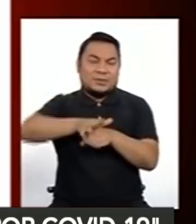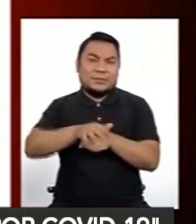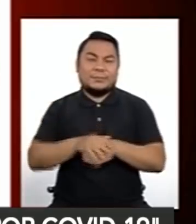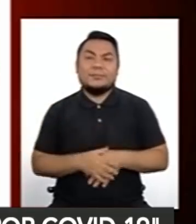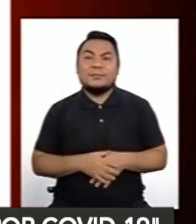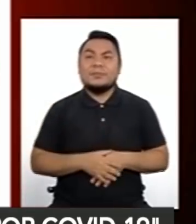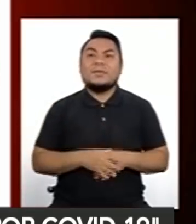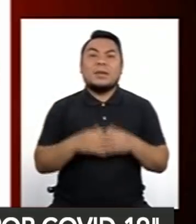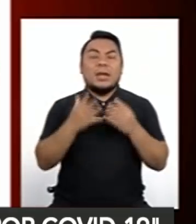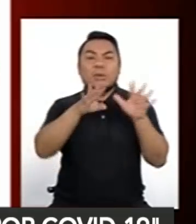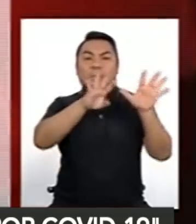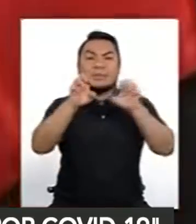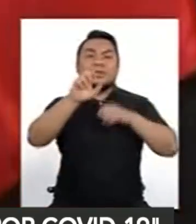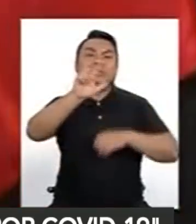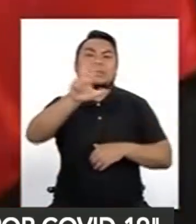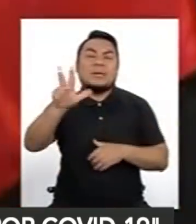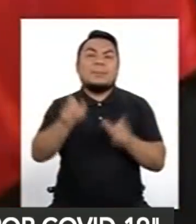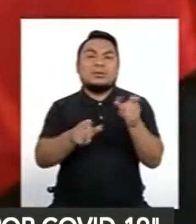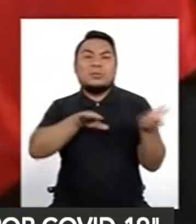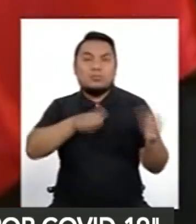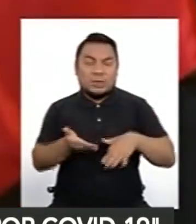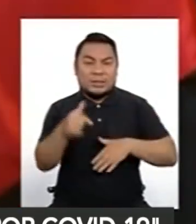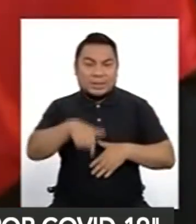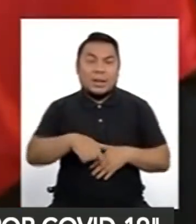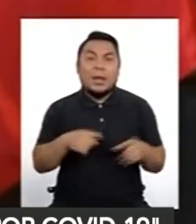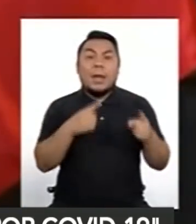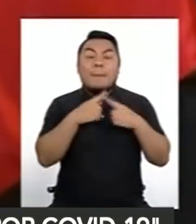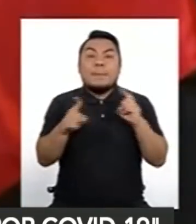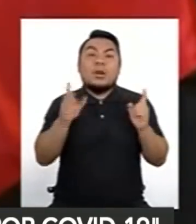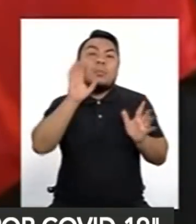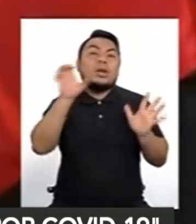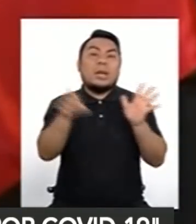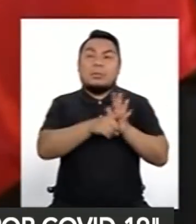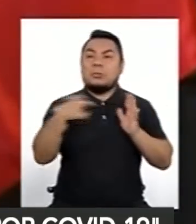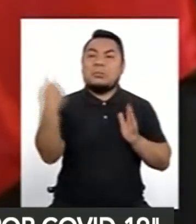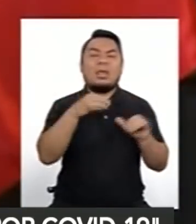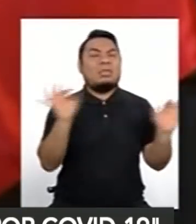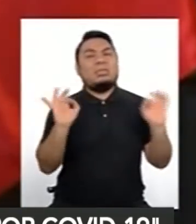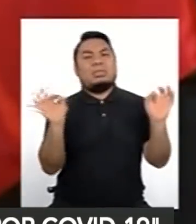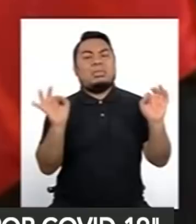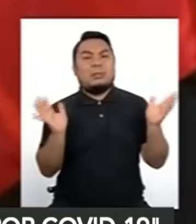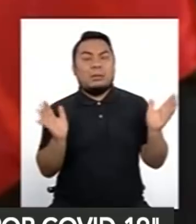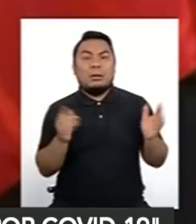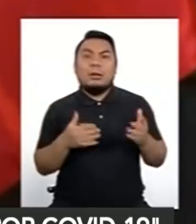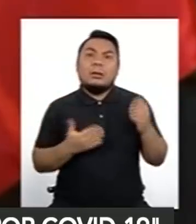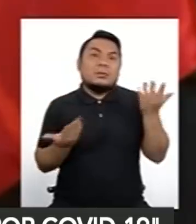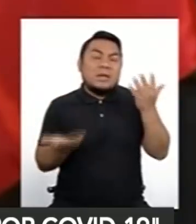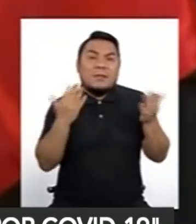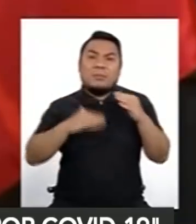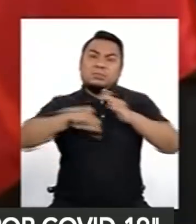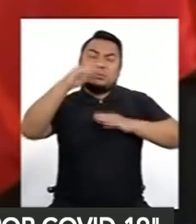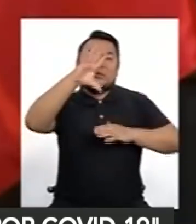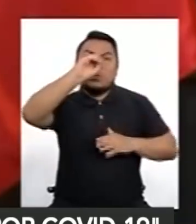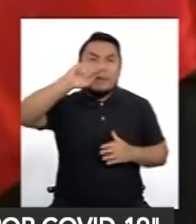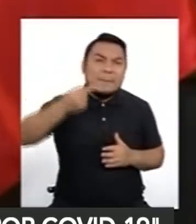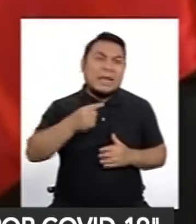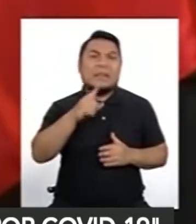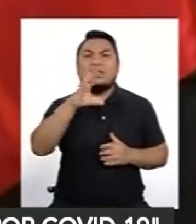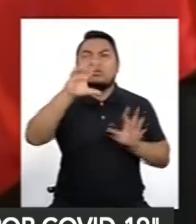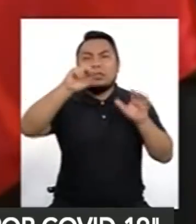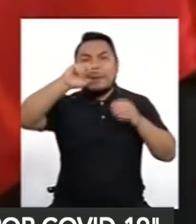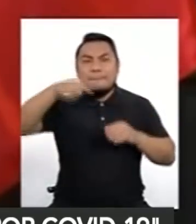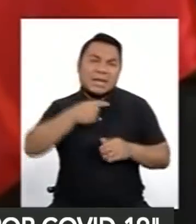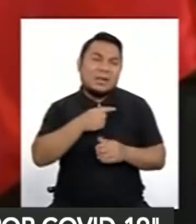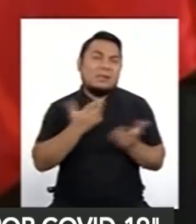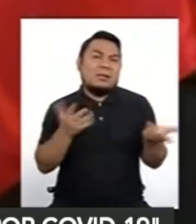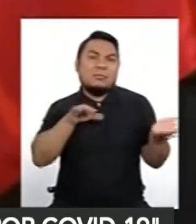943 personas que han fallecido, pero podríamos estar hablando más de 200.000 casos y más de 20.000 muertes en el Perú, lo que se han evitado